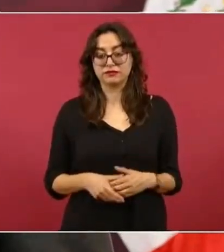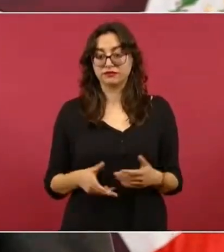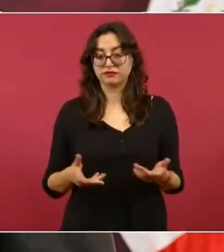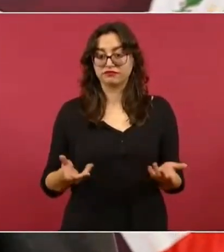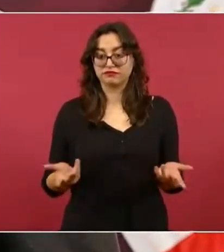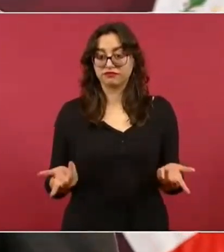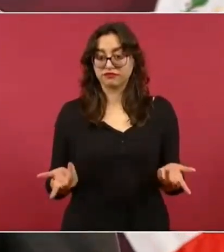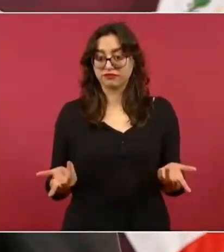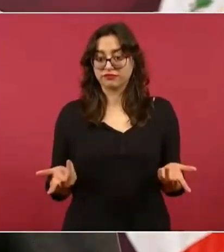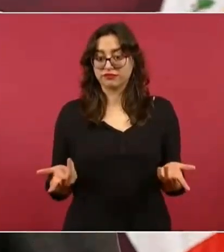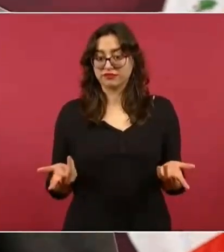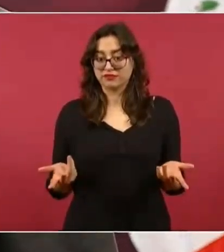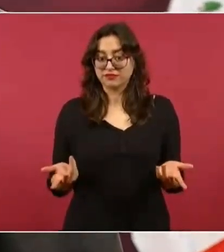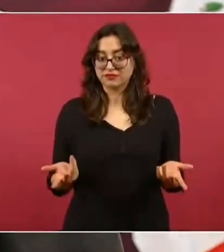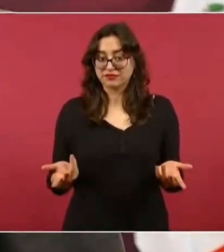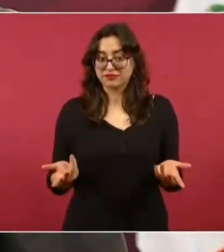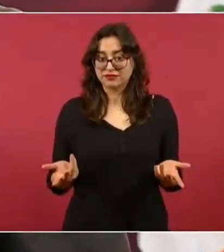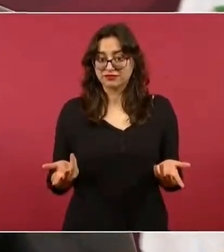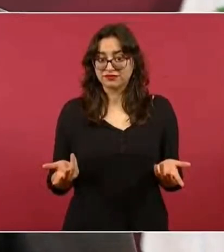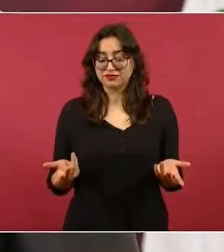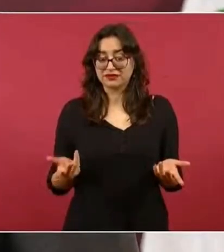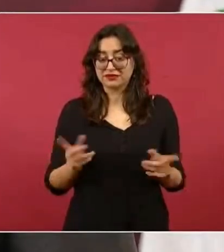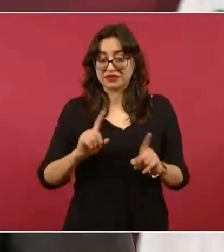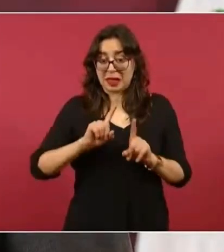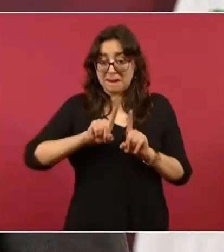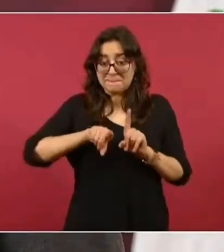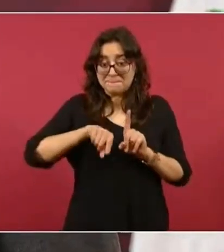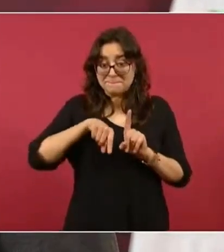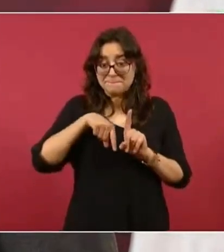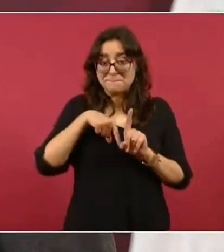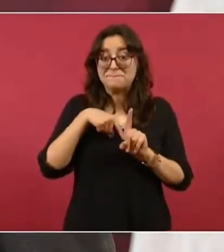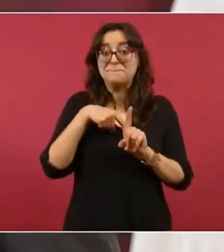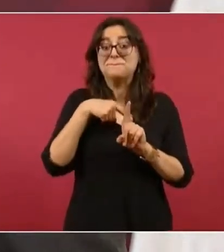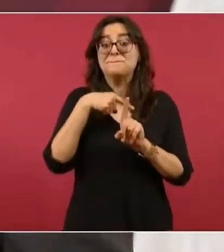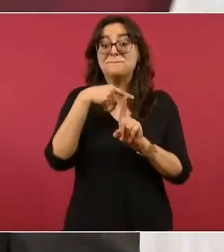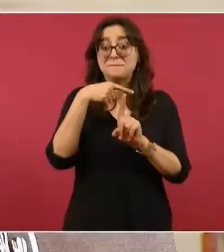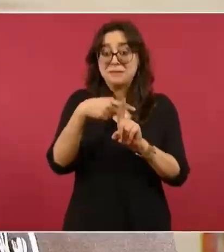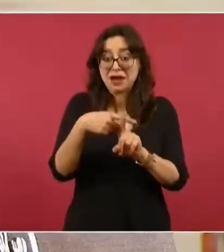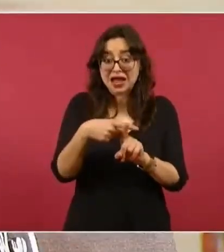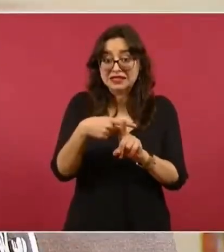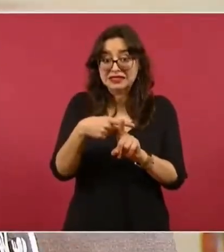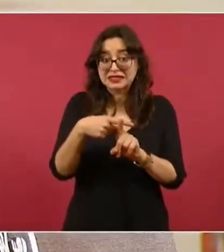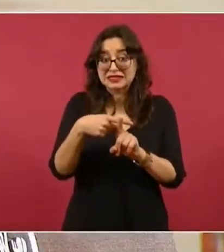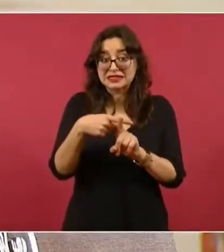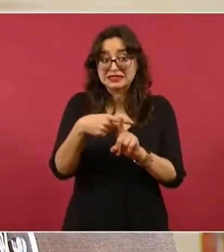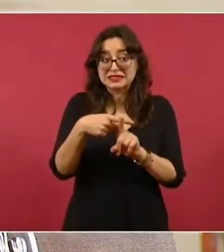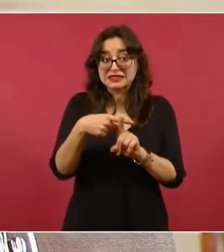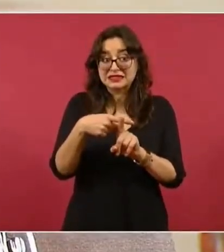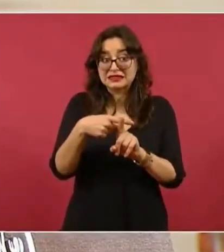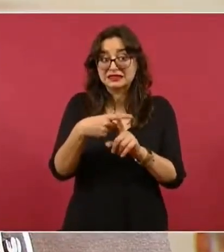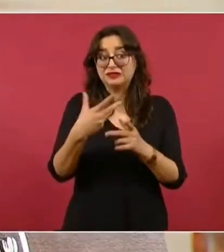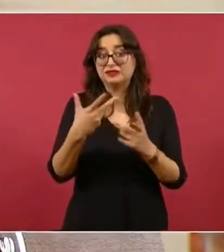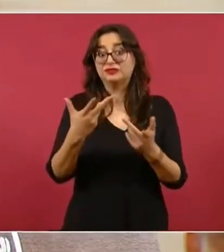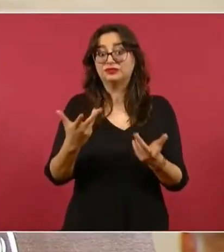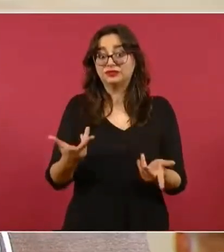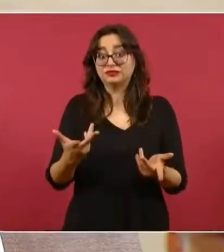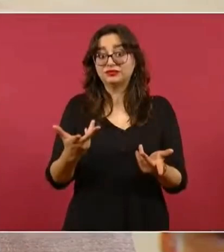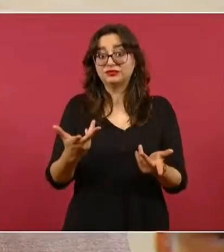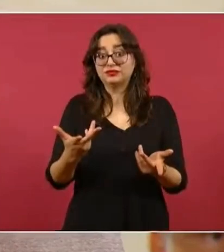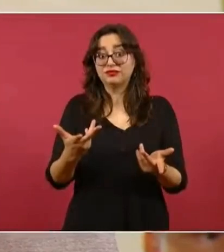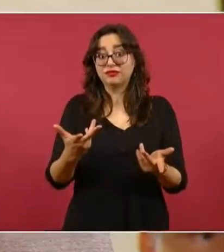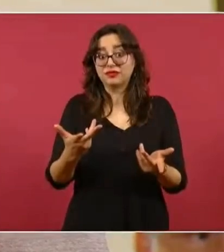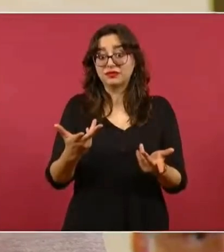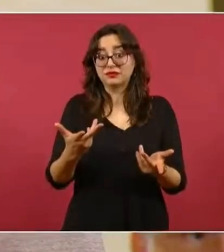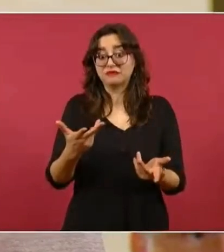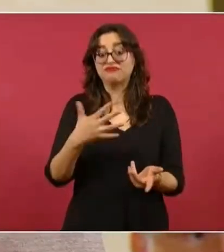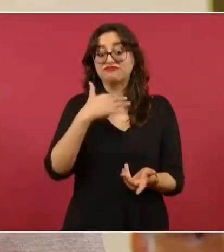Entonces, si a eso le agregan que combatir la corrupción significa liberar fondos